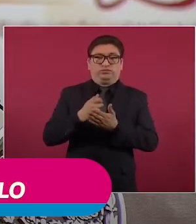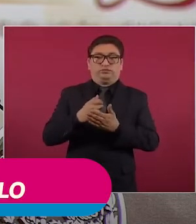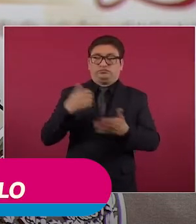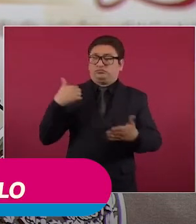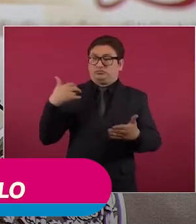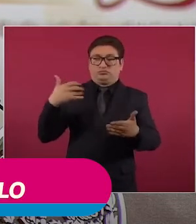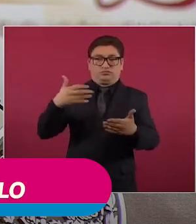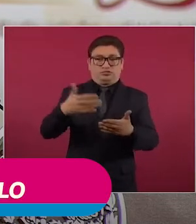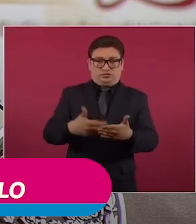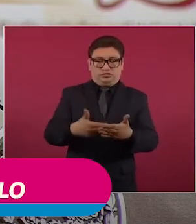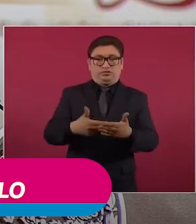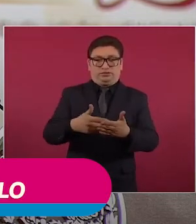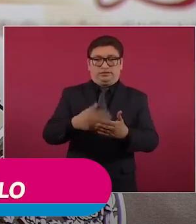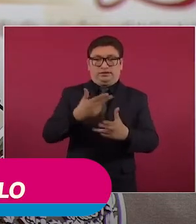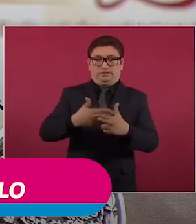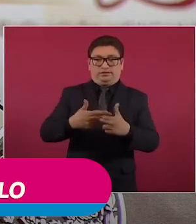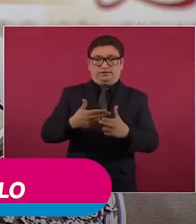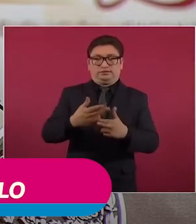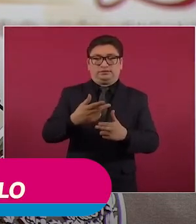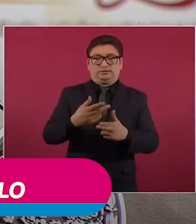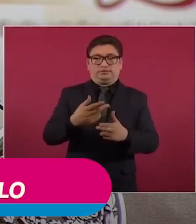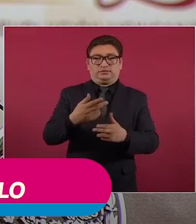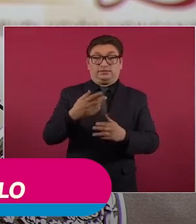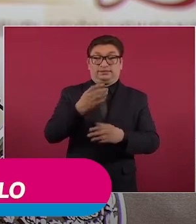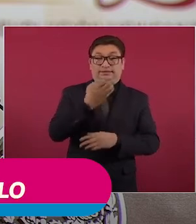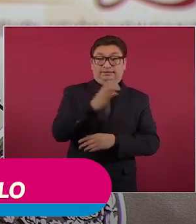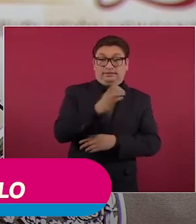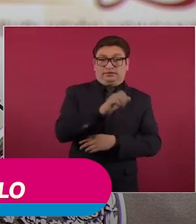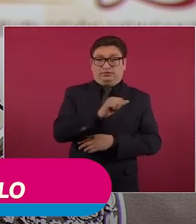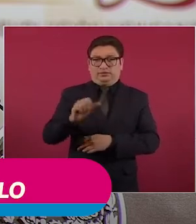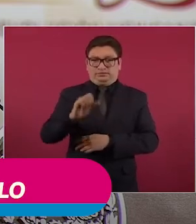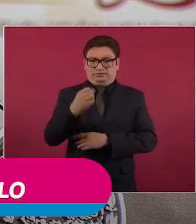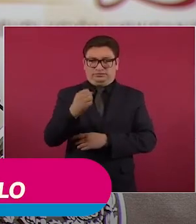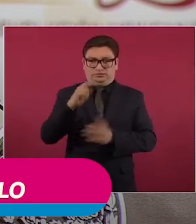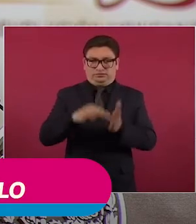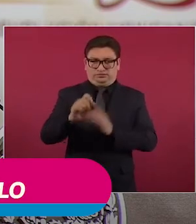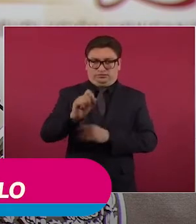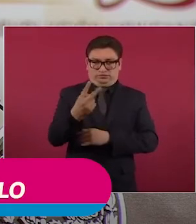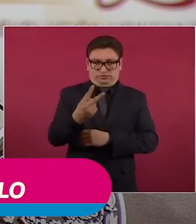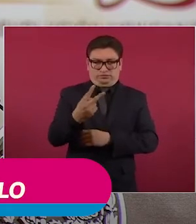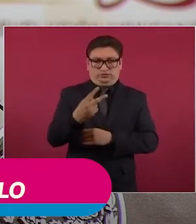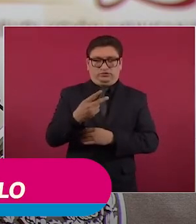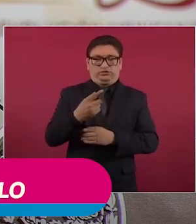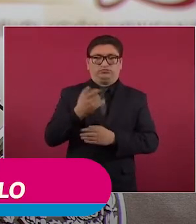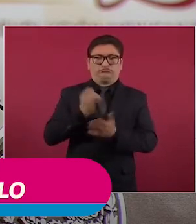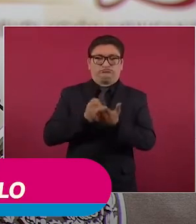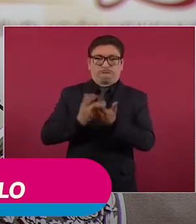año, del 2022, de enero a septiembre del 22, hemos recaudado